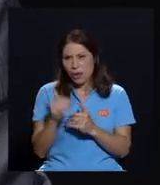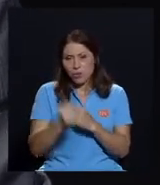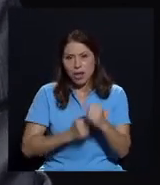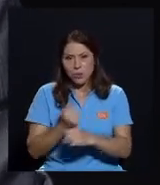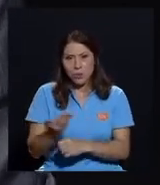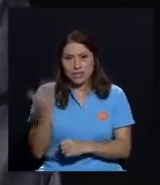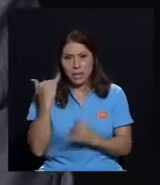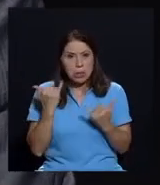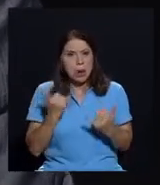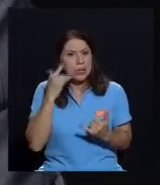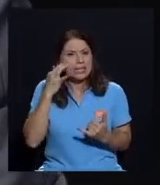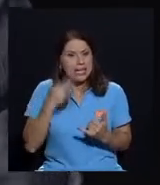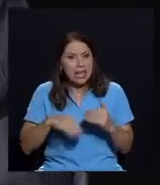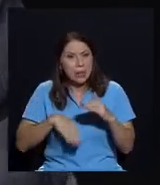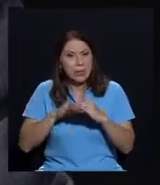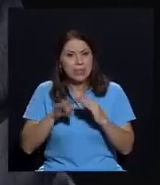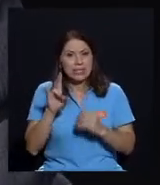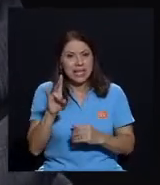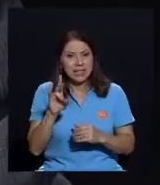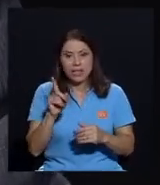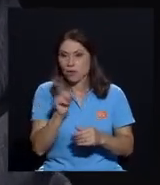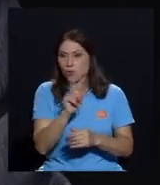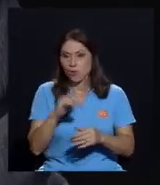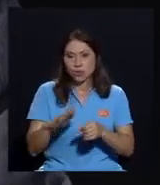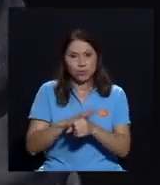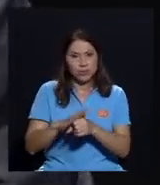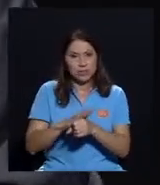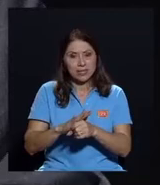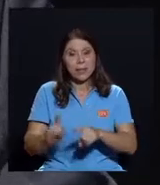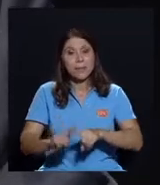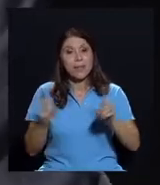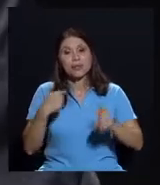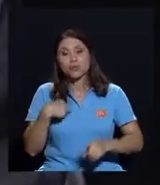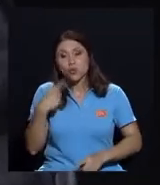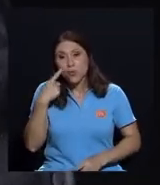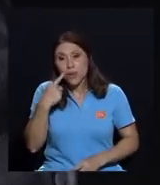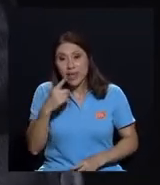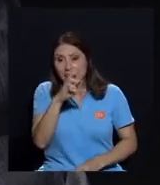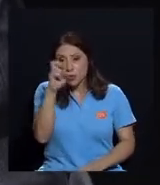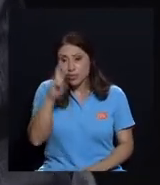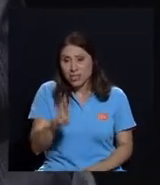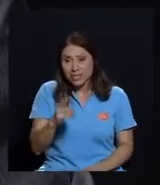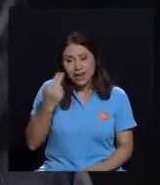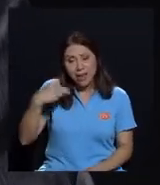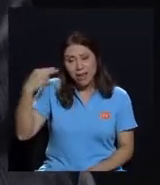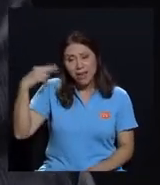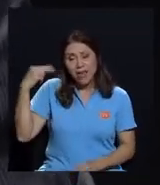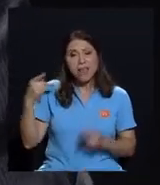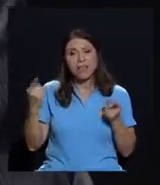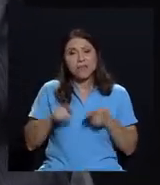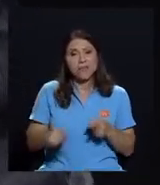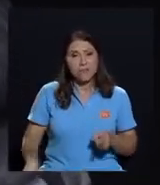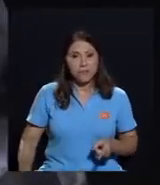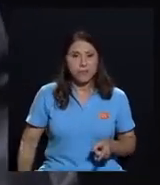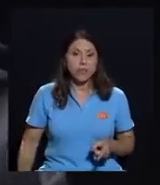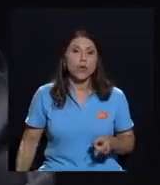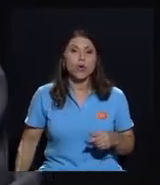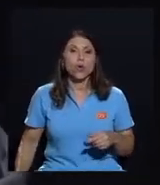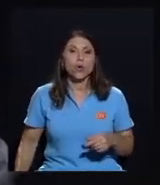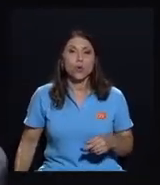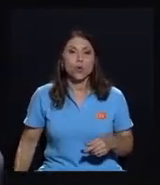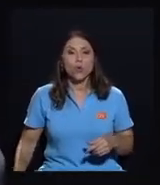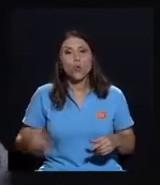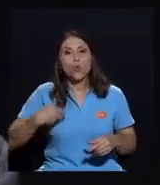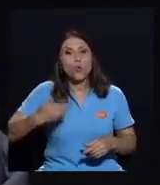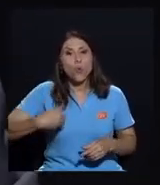este sin embargo si uno ve en costa rica la tendencia histórica es cada vez que al fisco se